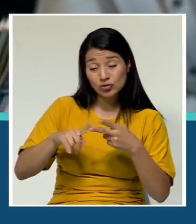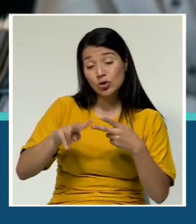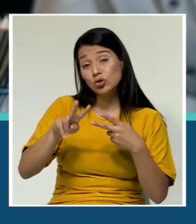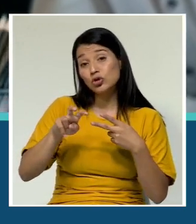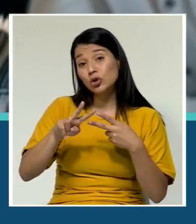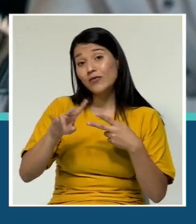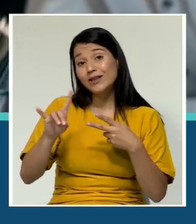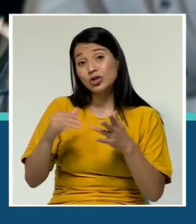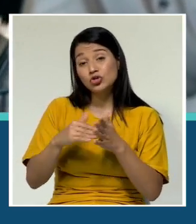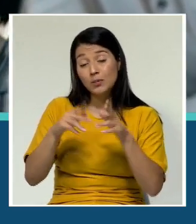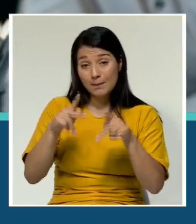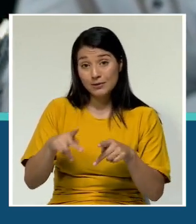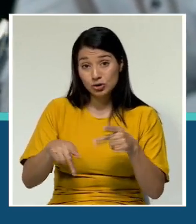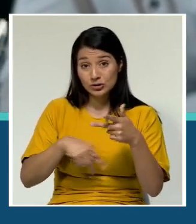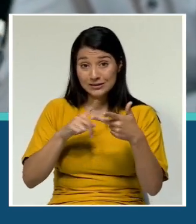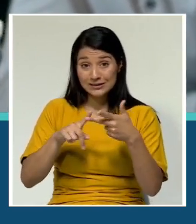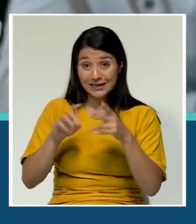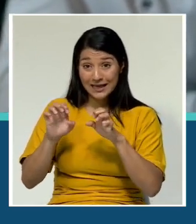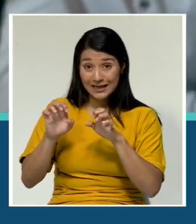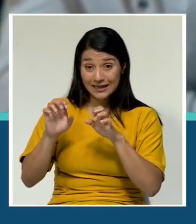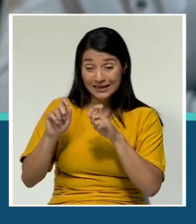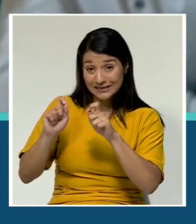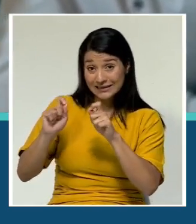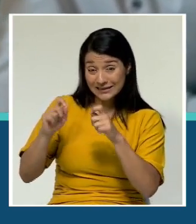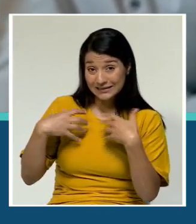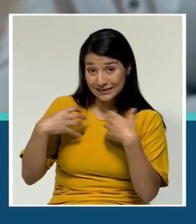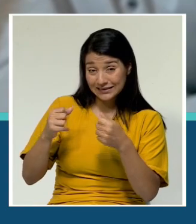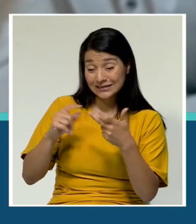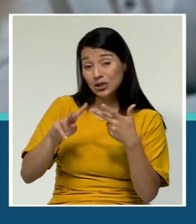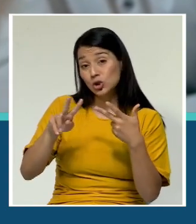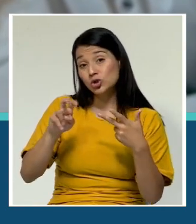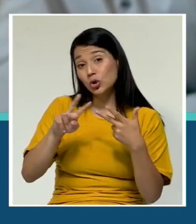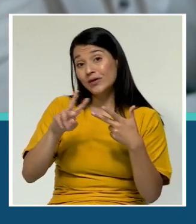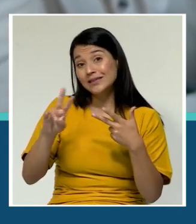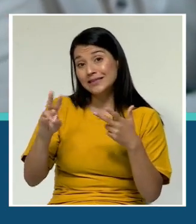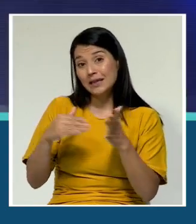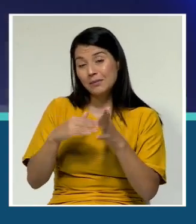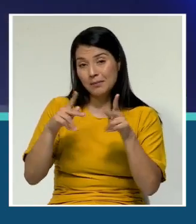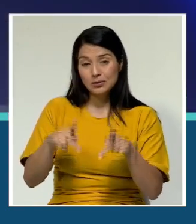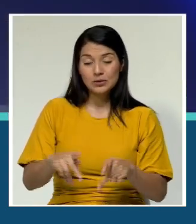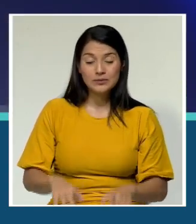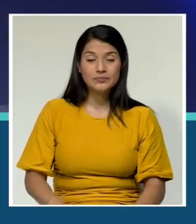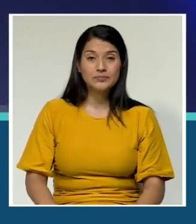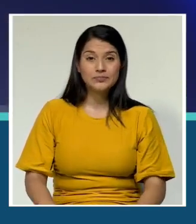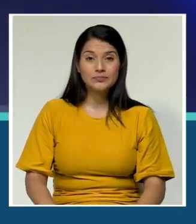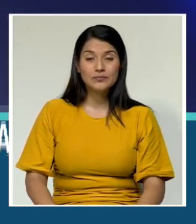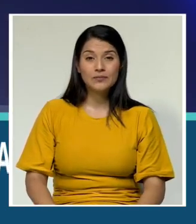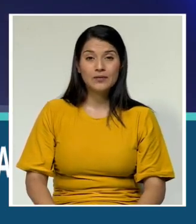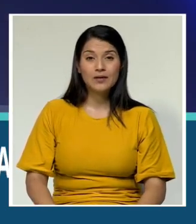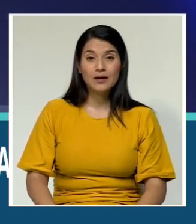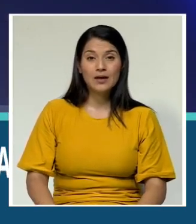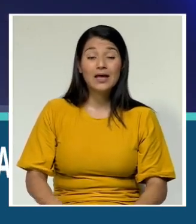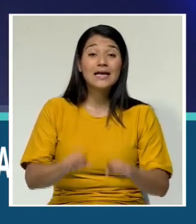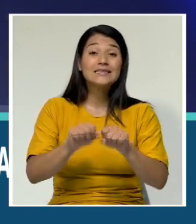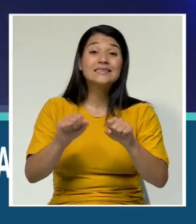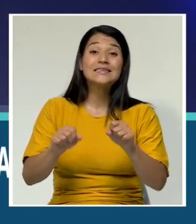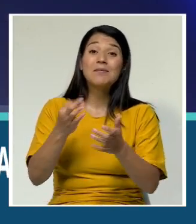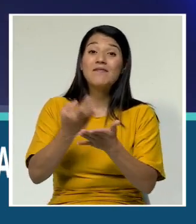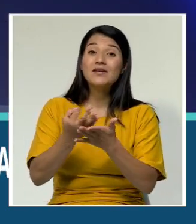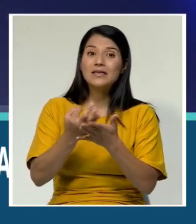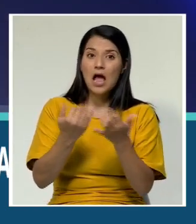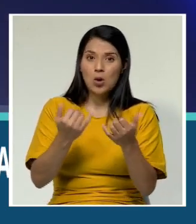con 353.000 personas, industria manufacturera, con 228.000 personas, y enseñanza y salud,